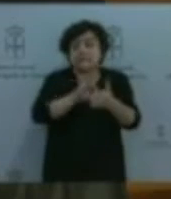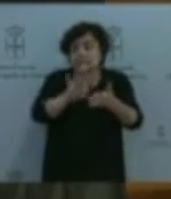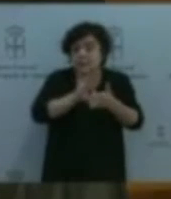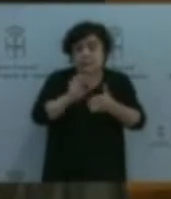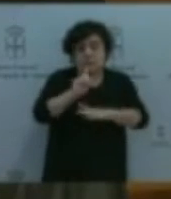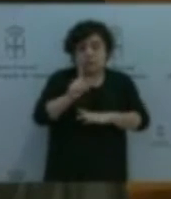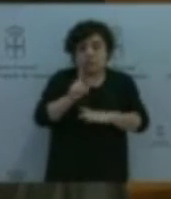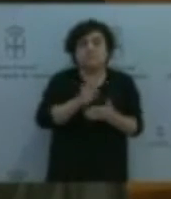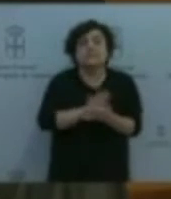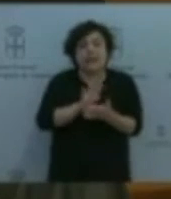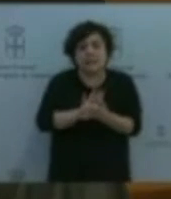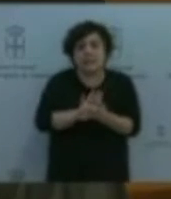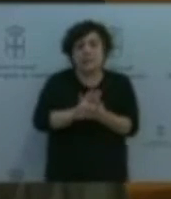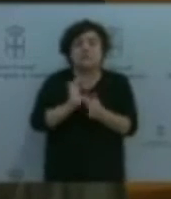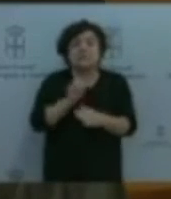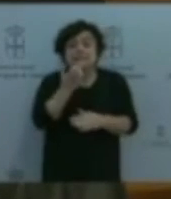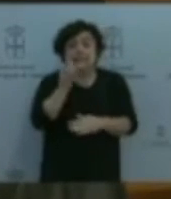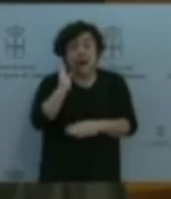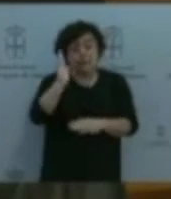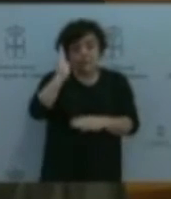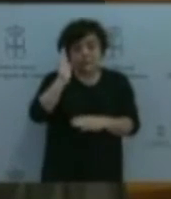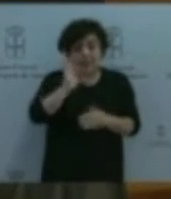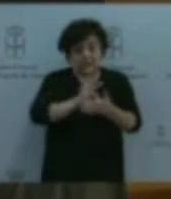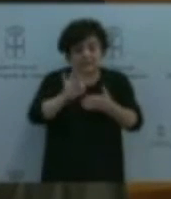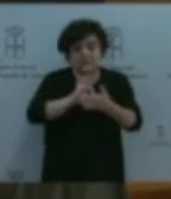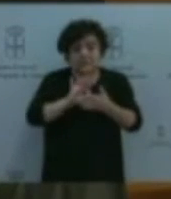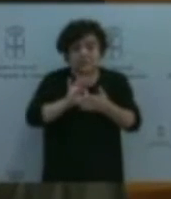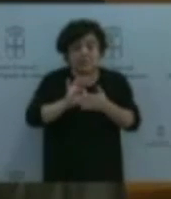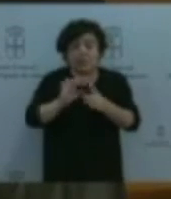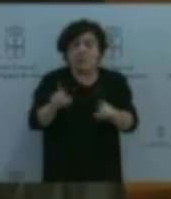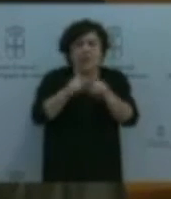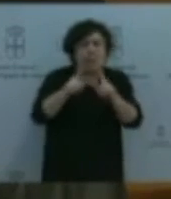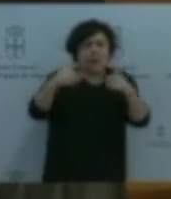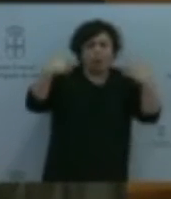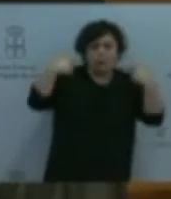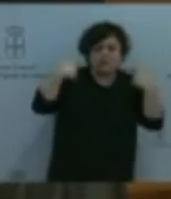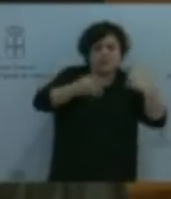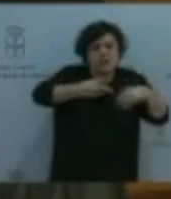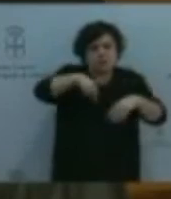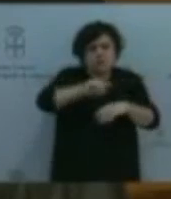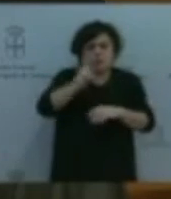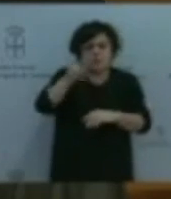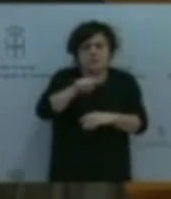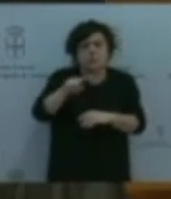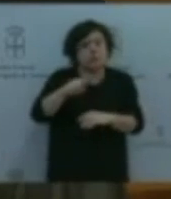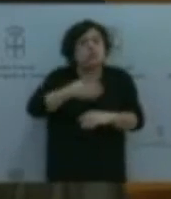e incluso más allá de nuestras competencias, actuaremos y lo haremos con todo el rigor y con una ética que, por supuesto, traemos de casa.